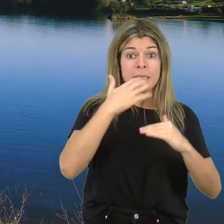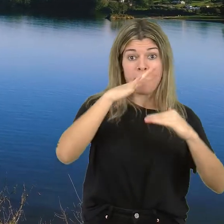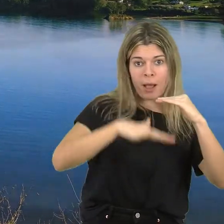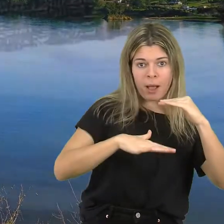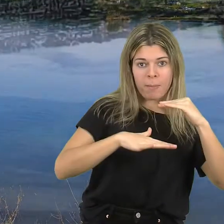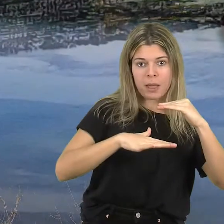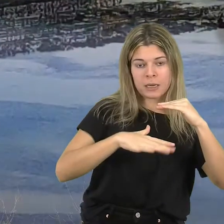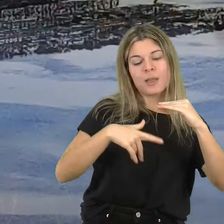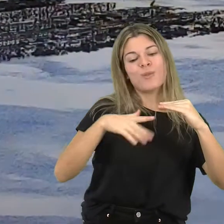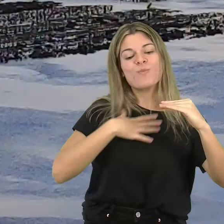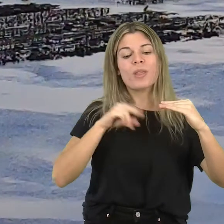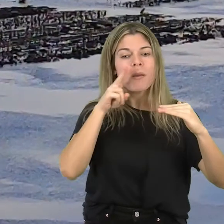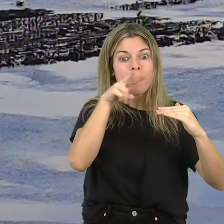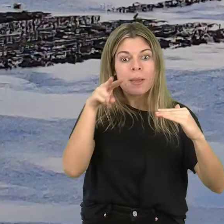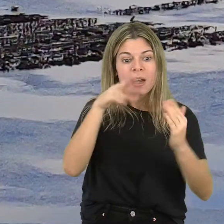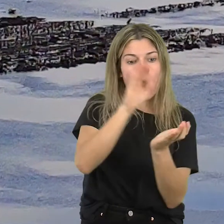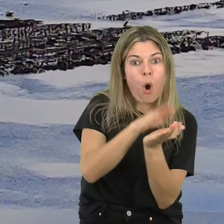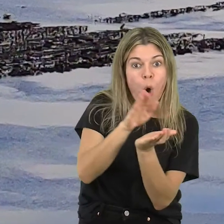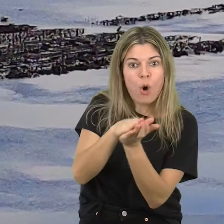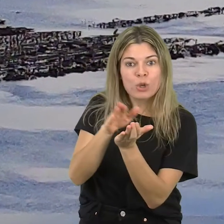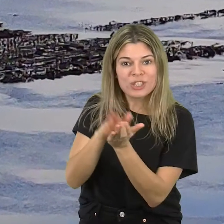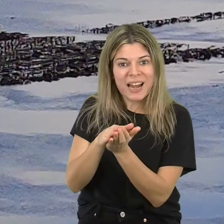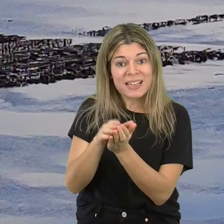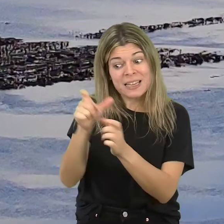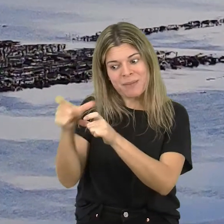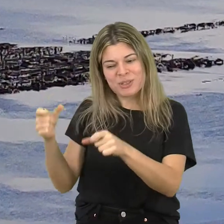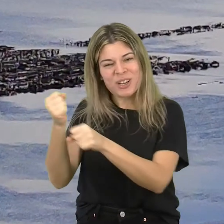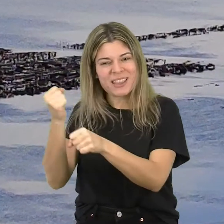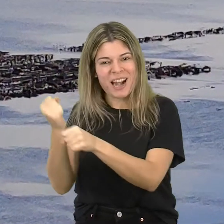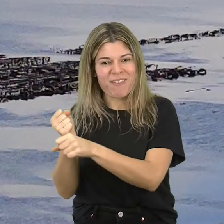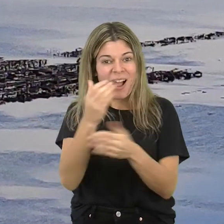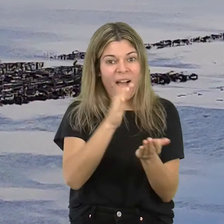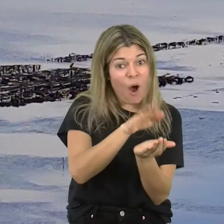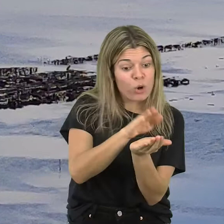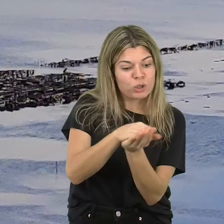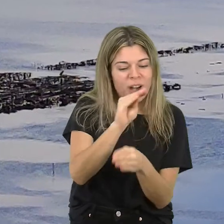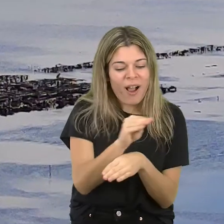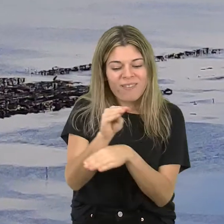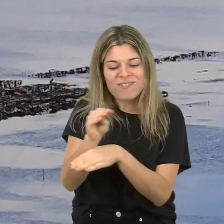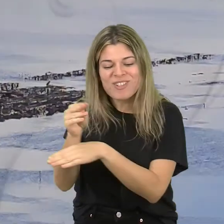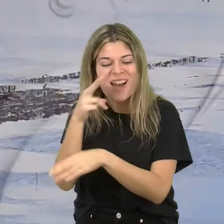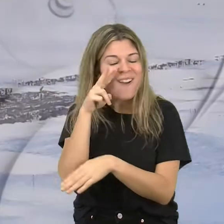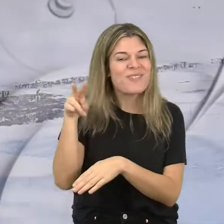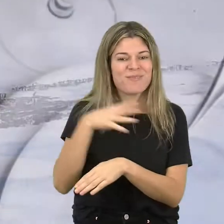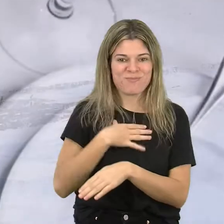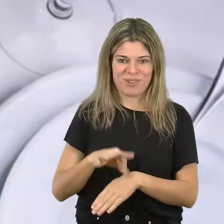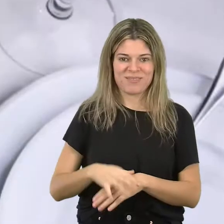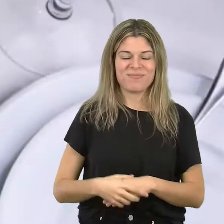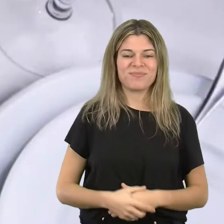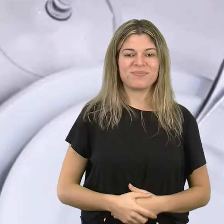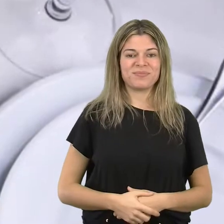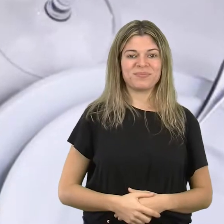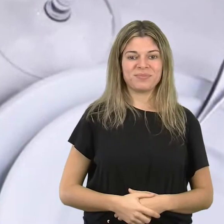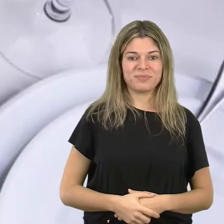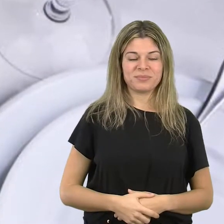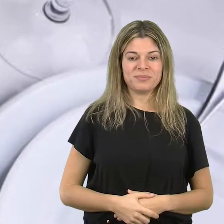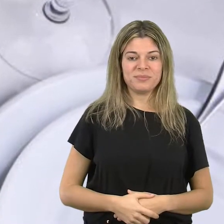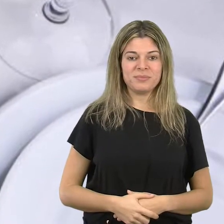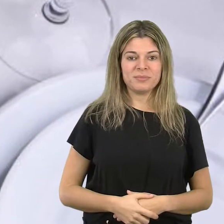En bajamar podrás ver las zonas de cultivo de ostras y a los ostricultores trabajando en las labores de cuidado de este preciado